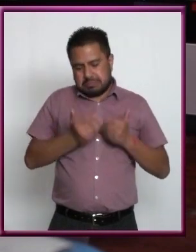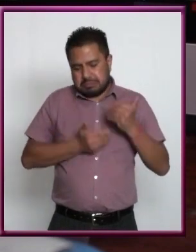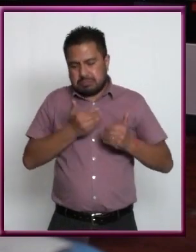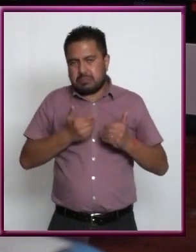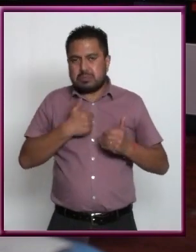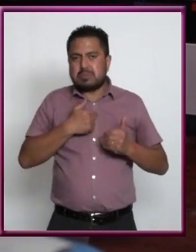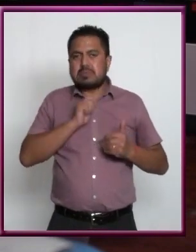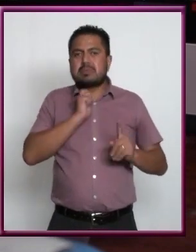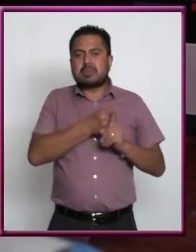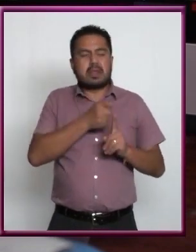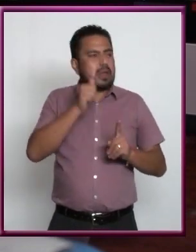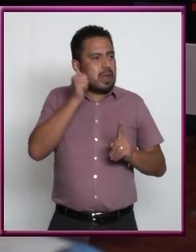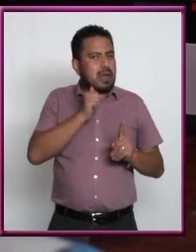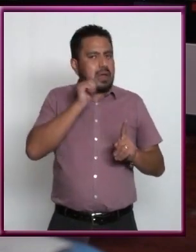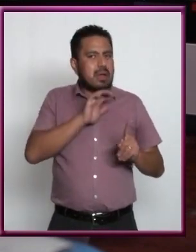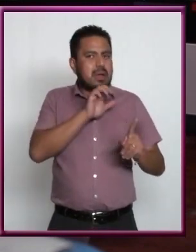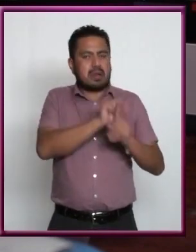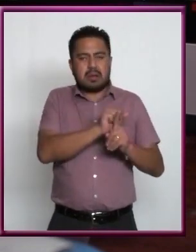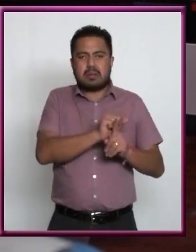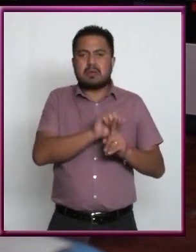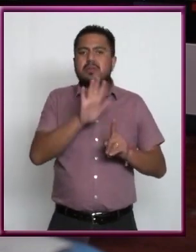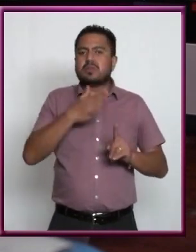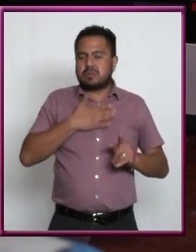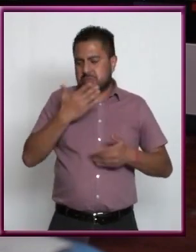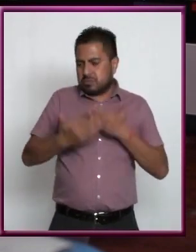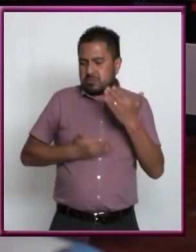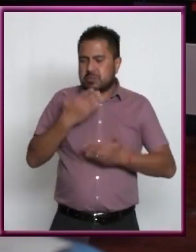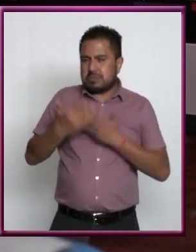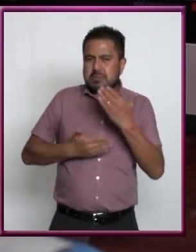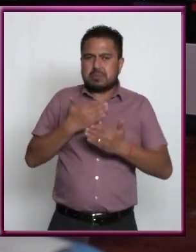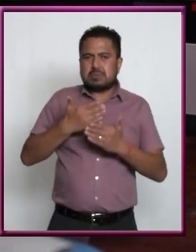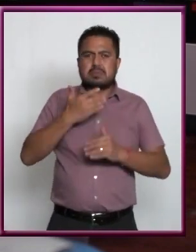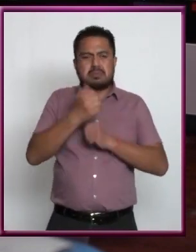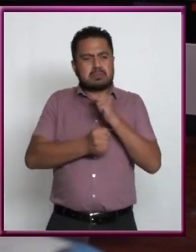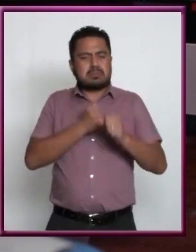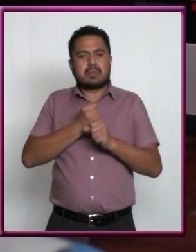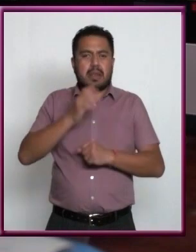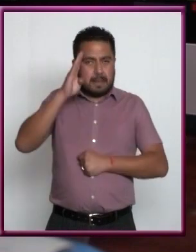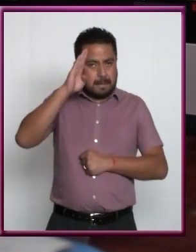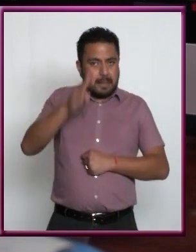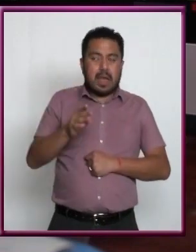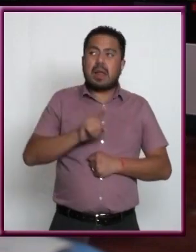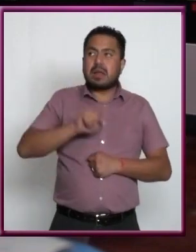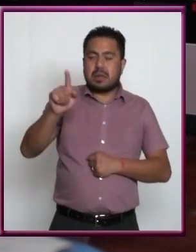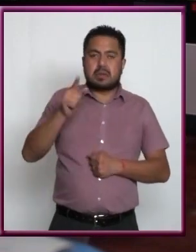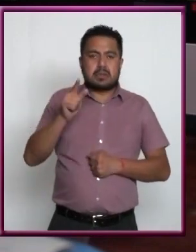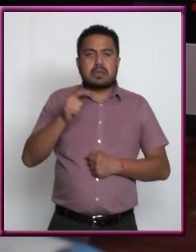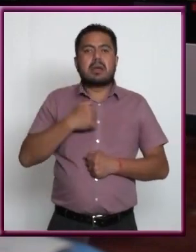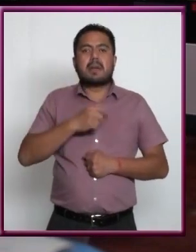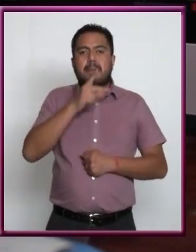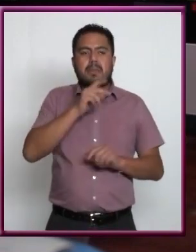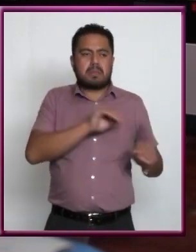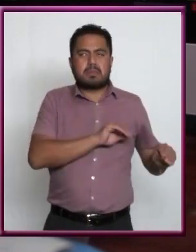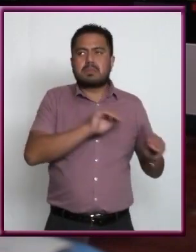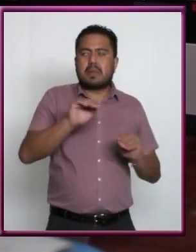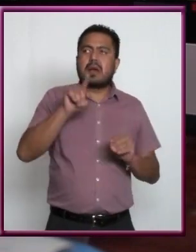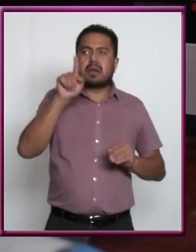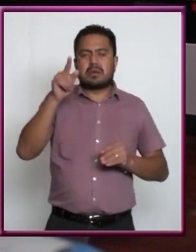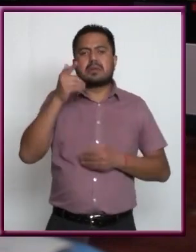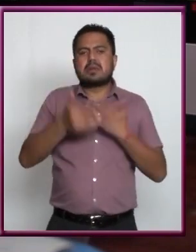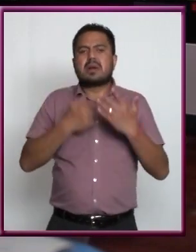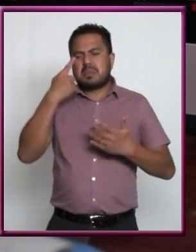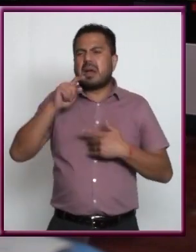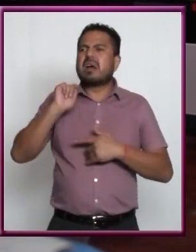pues los libros siempre han estado ahí. Yo estudié durante un buen rato en Bélgica. A mi padre lo trasladaron ahí